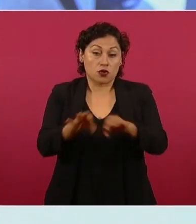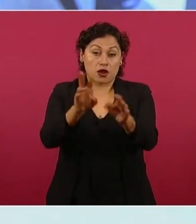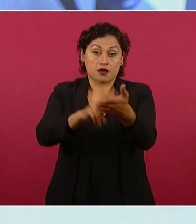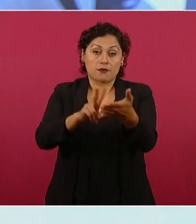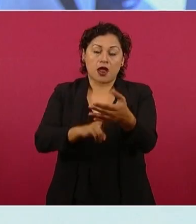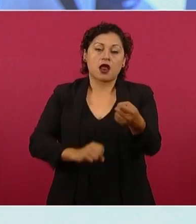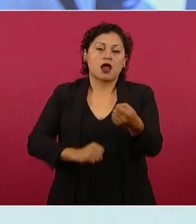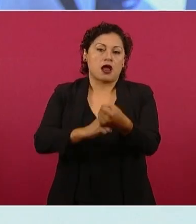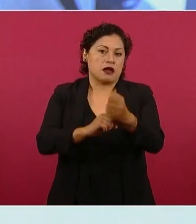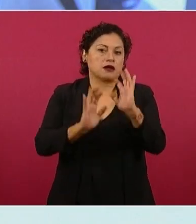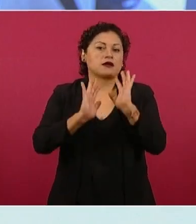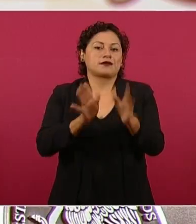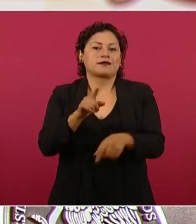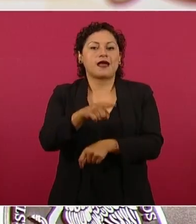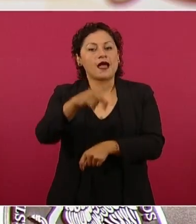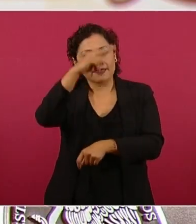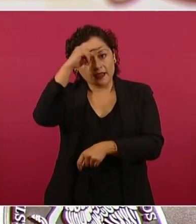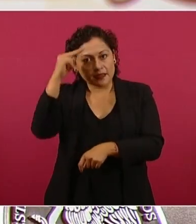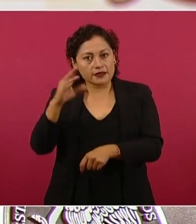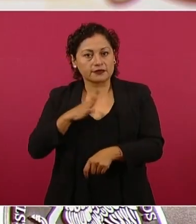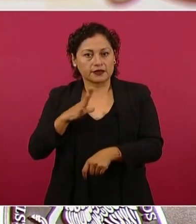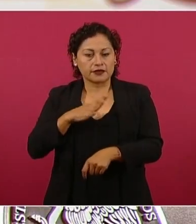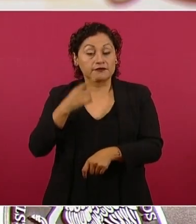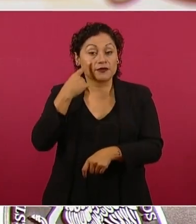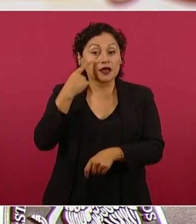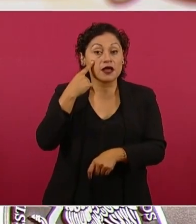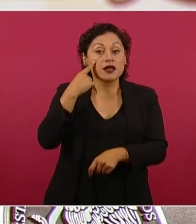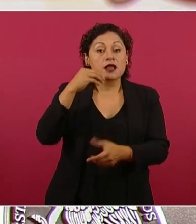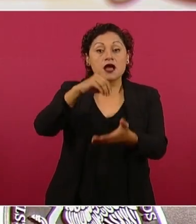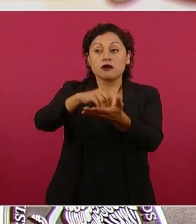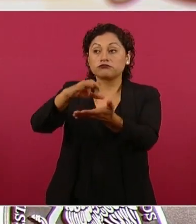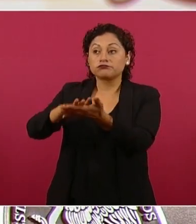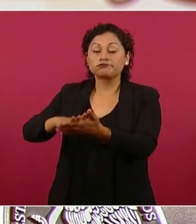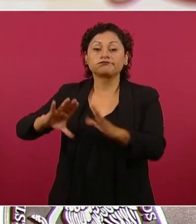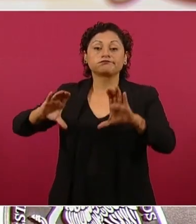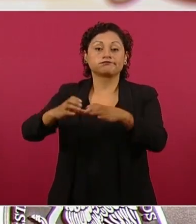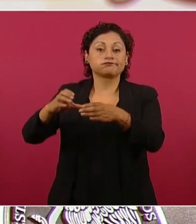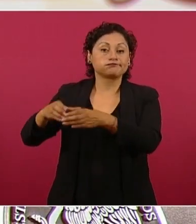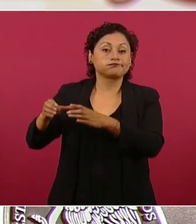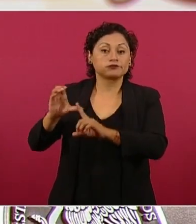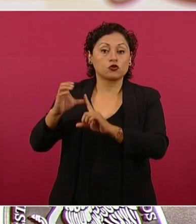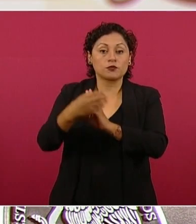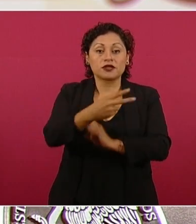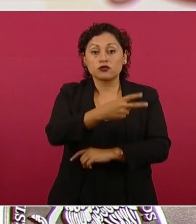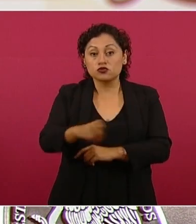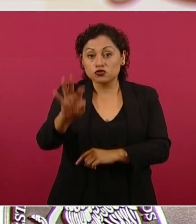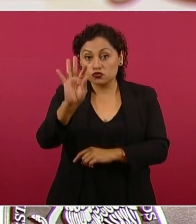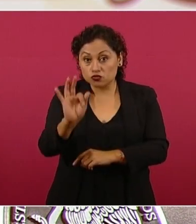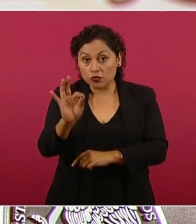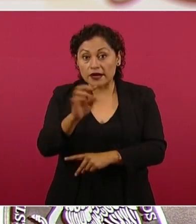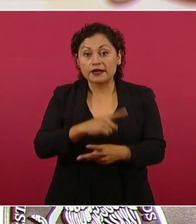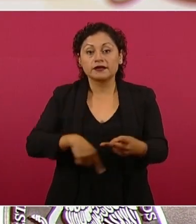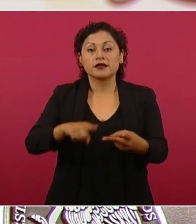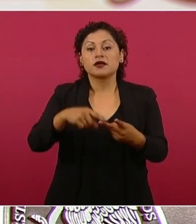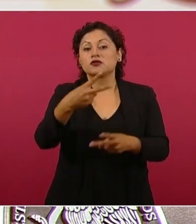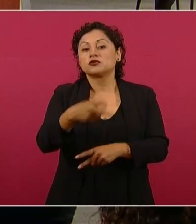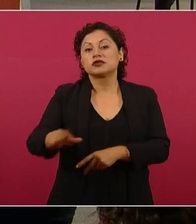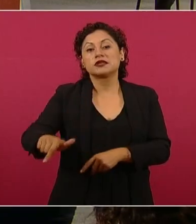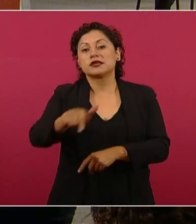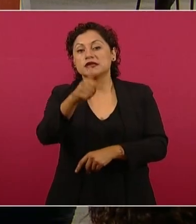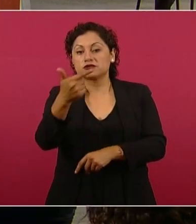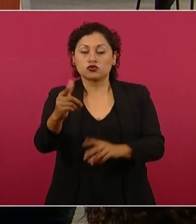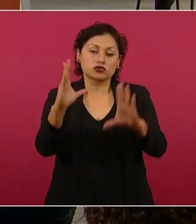en Nayarit. Se han instalado 240 comités de salud, se han llevado a cabo 212 sesiones educativas